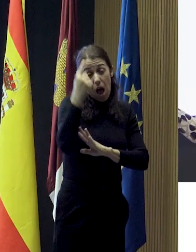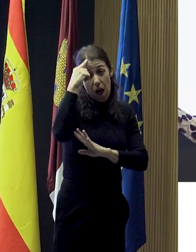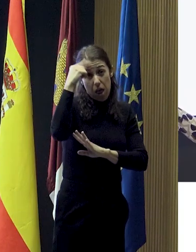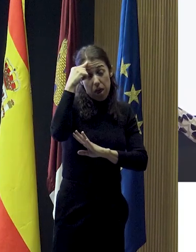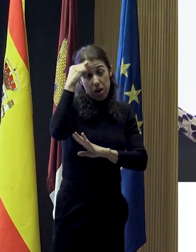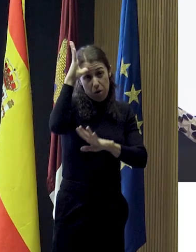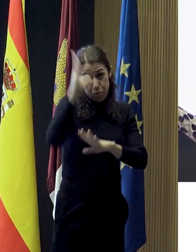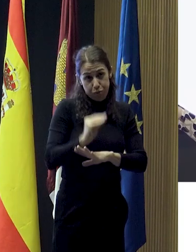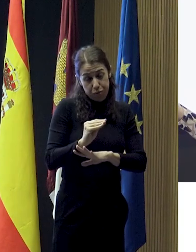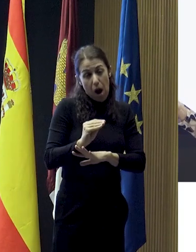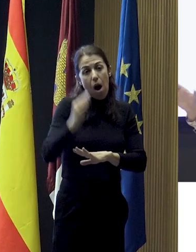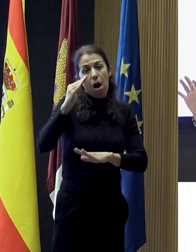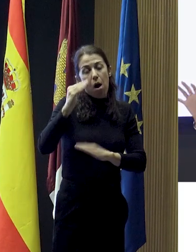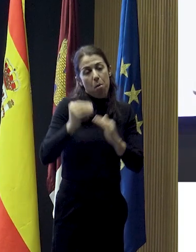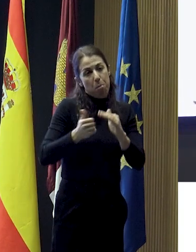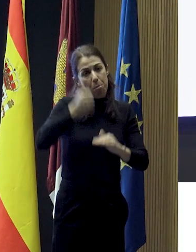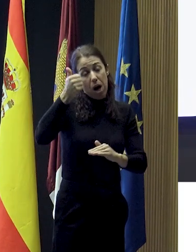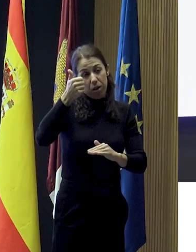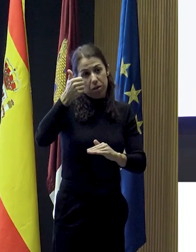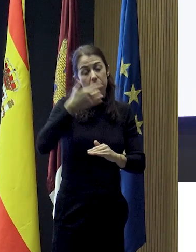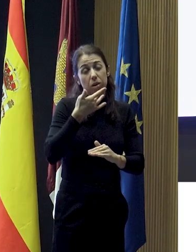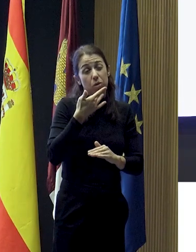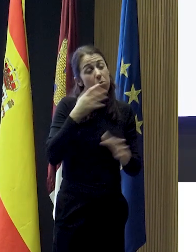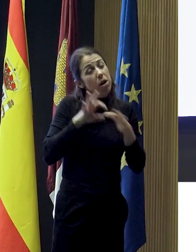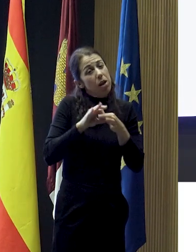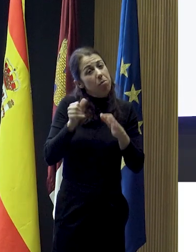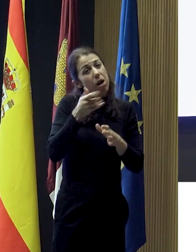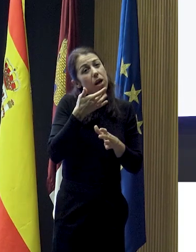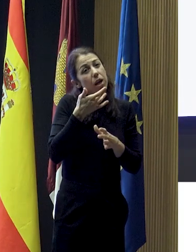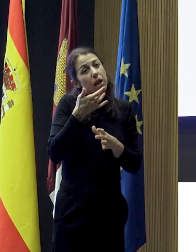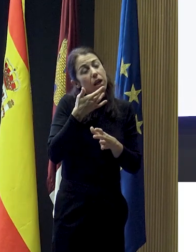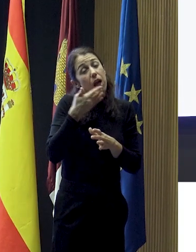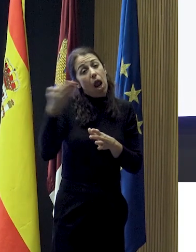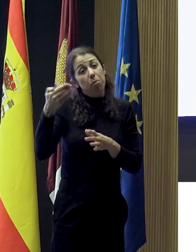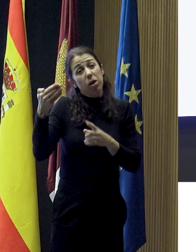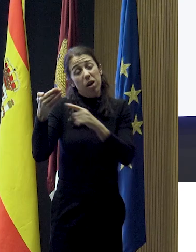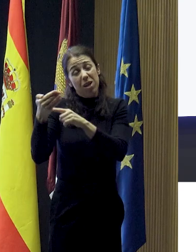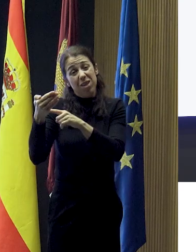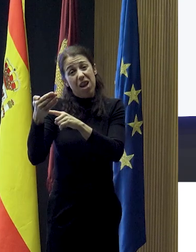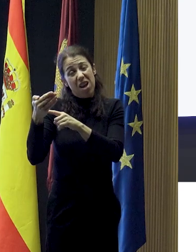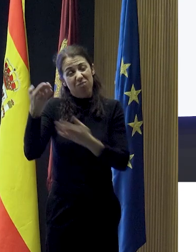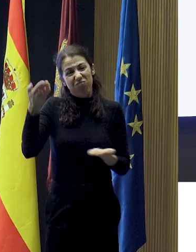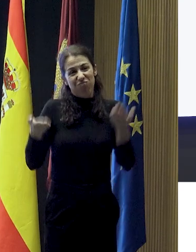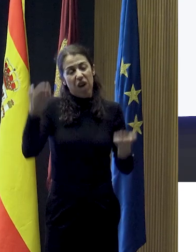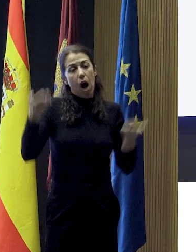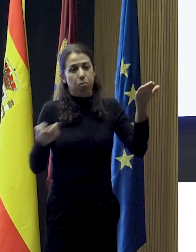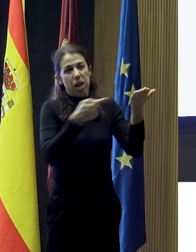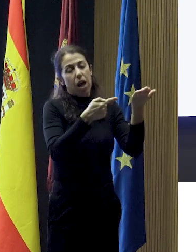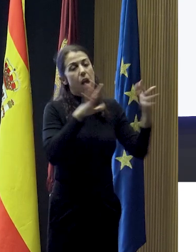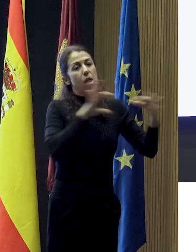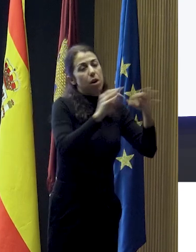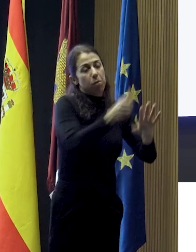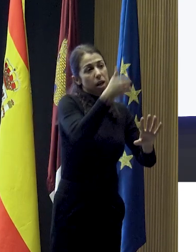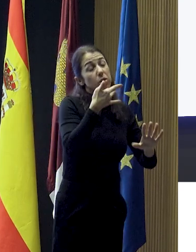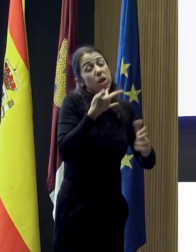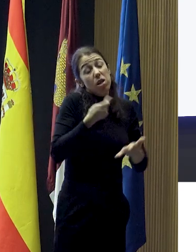tiene nuestro paciente. Y eso está mucho más relacionado que la cantidad de beta-amiloide que tengamos aberrante, ¿vale? Esto a día